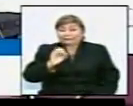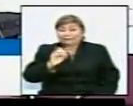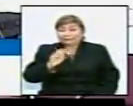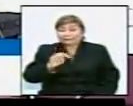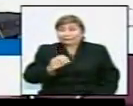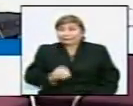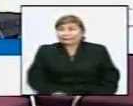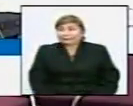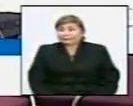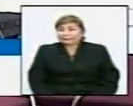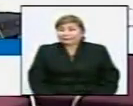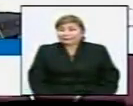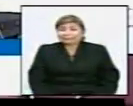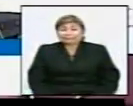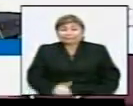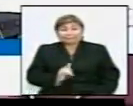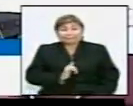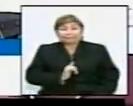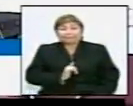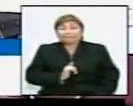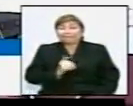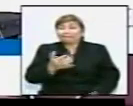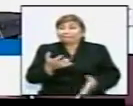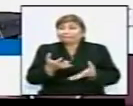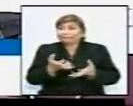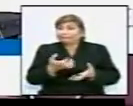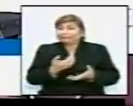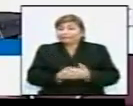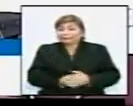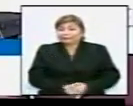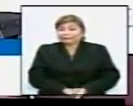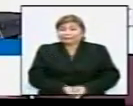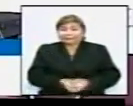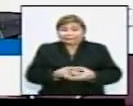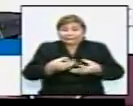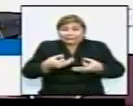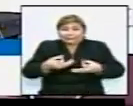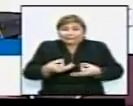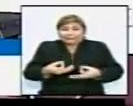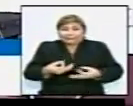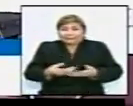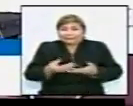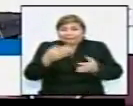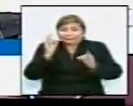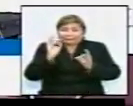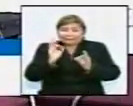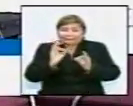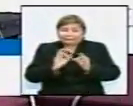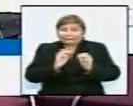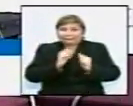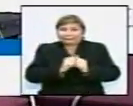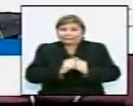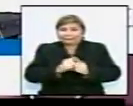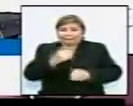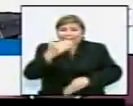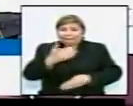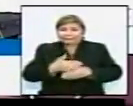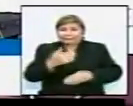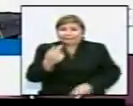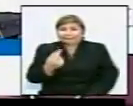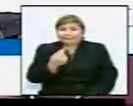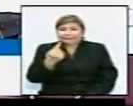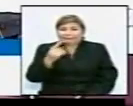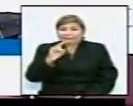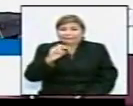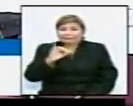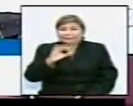presidente, lo que yo quisiera que en realidad sea eficaz las ventanillas únicas, por ejemplo.